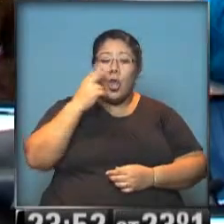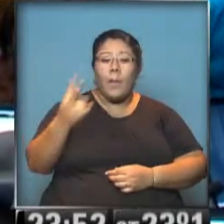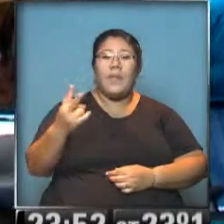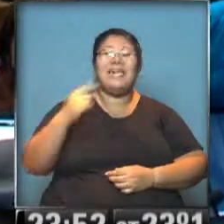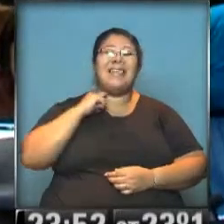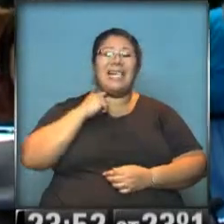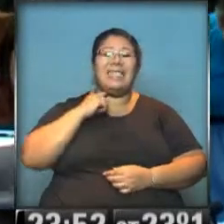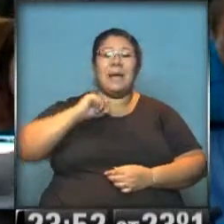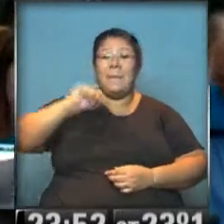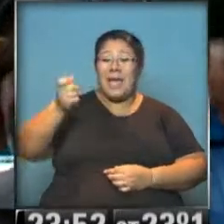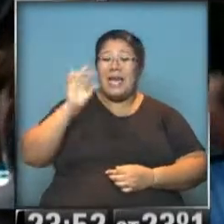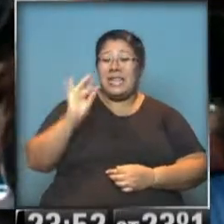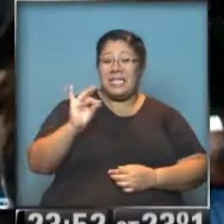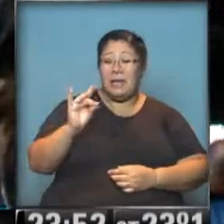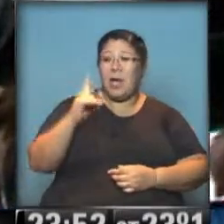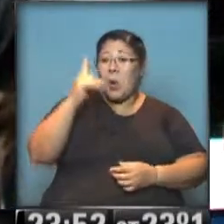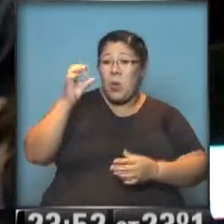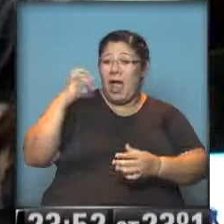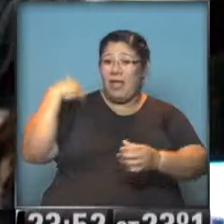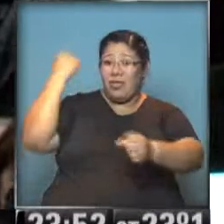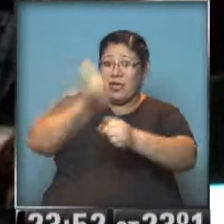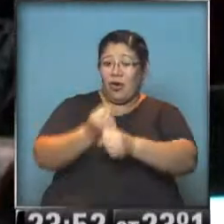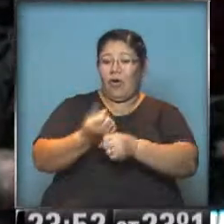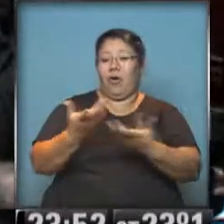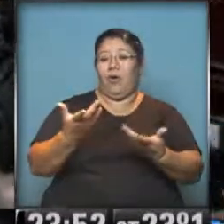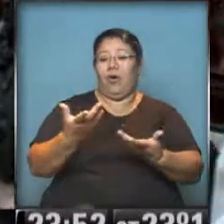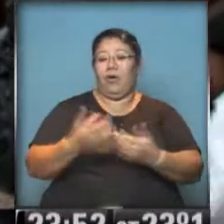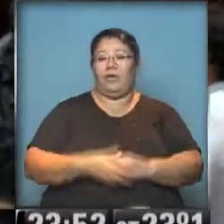No podemos correr todos atrás de la interna de ellos, paren un poco.